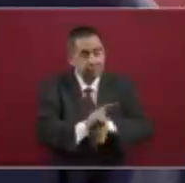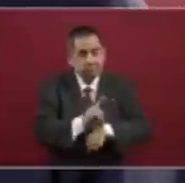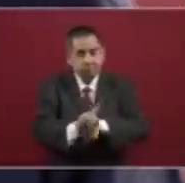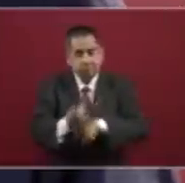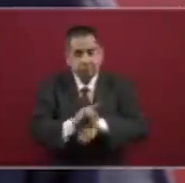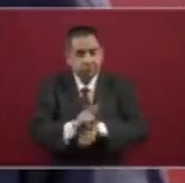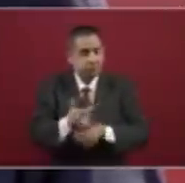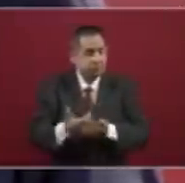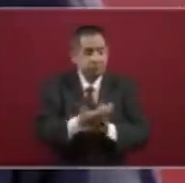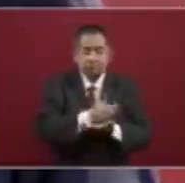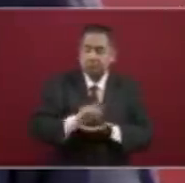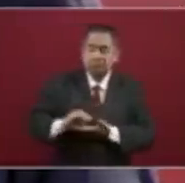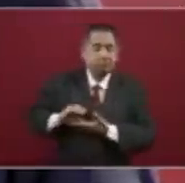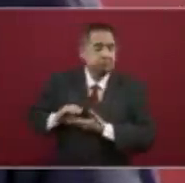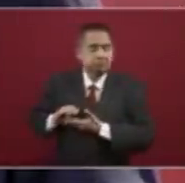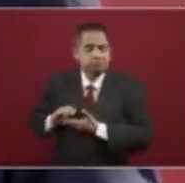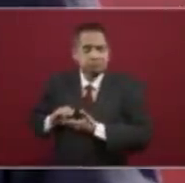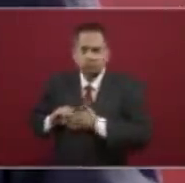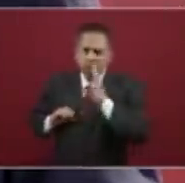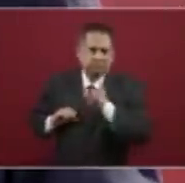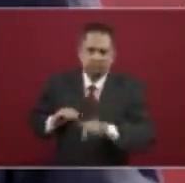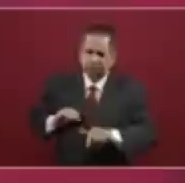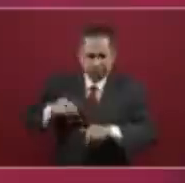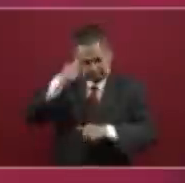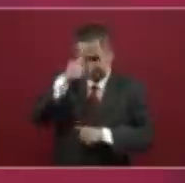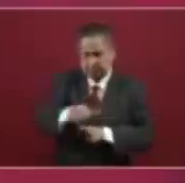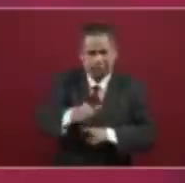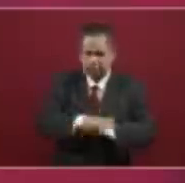retener el salario es pecado.